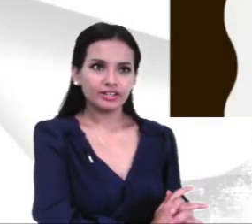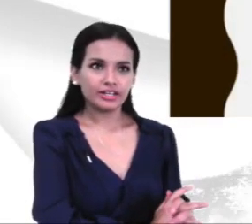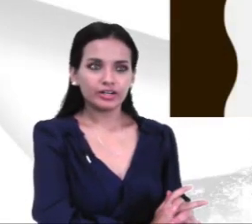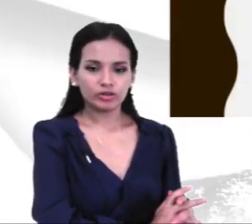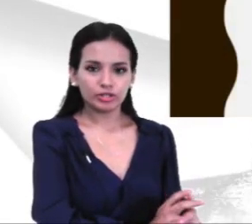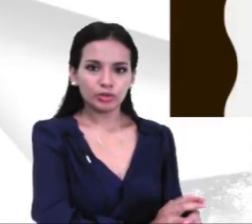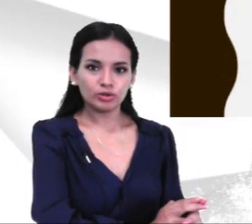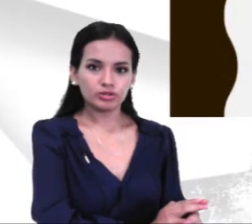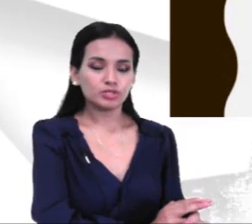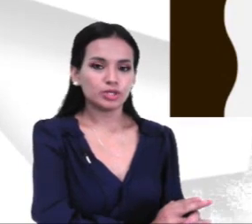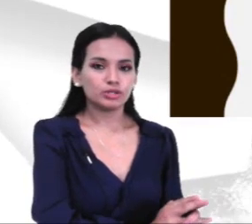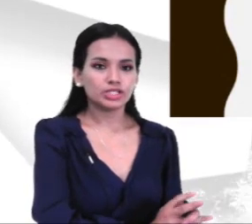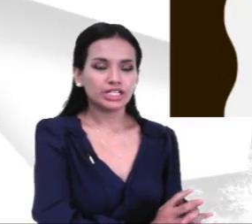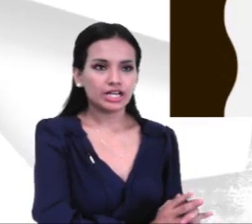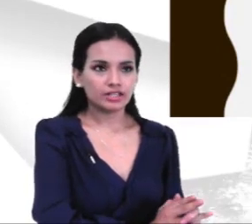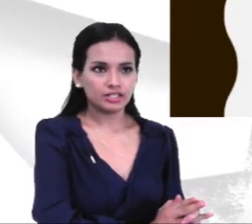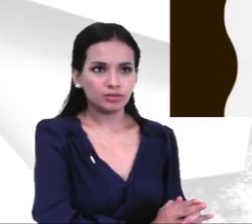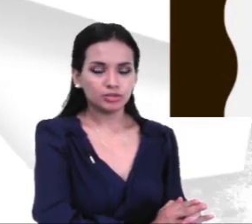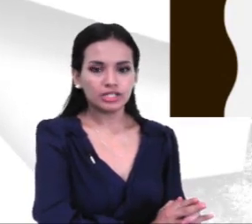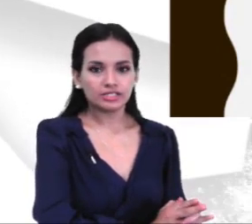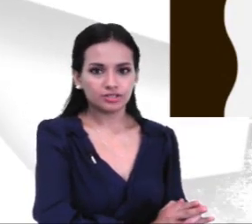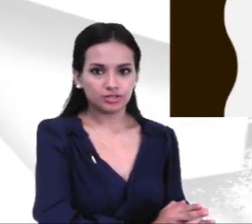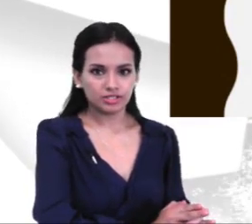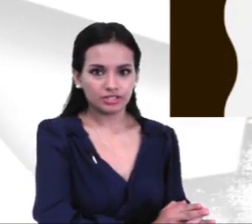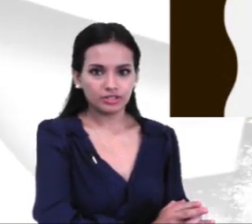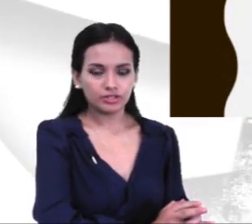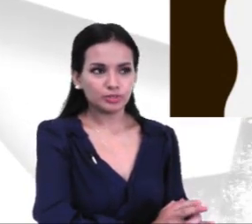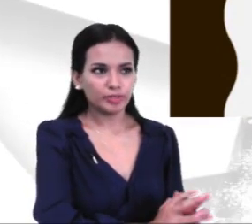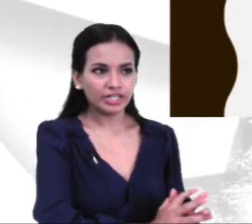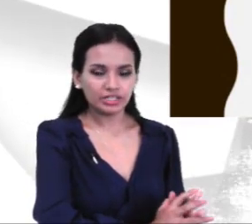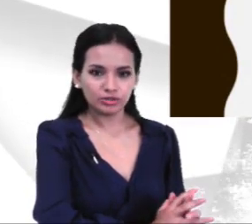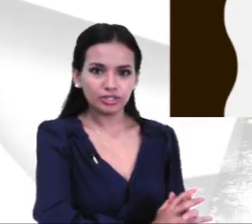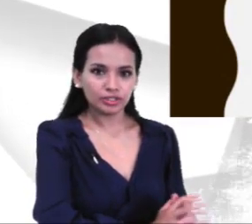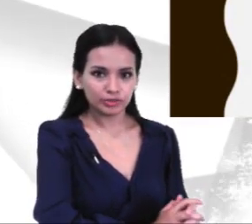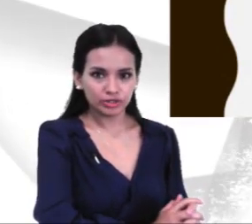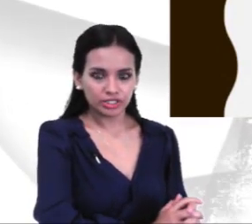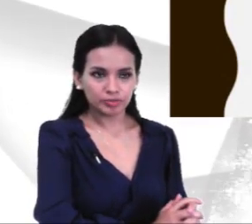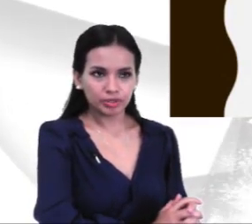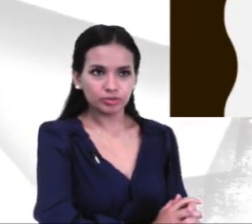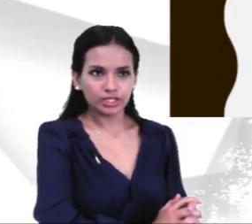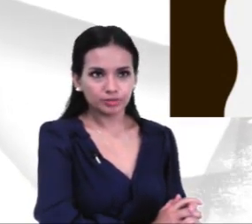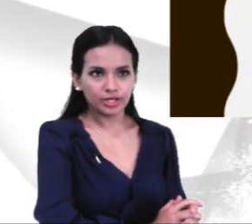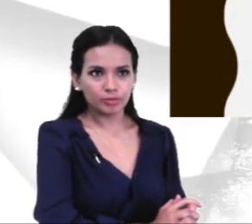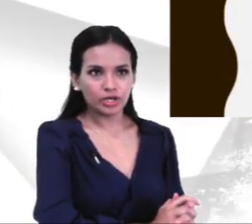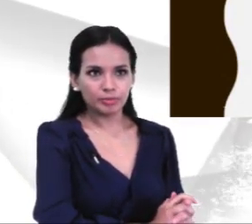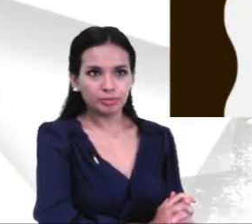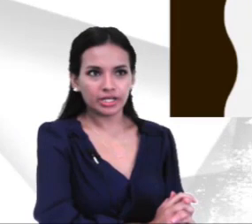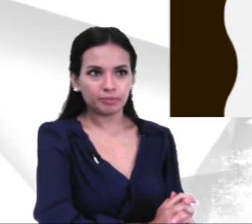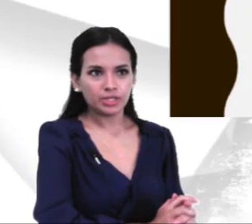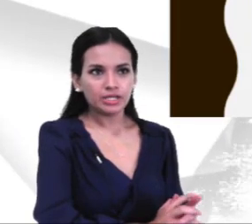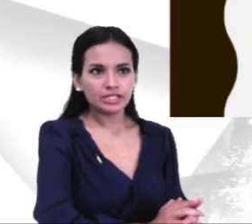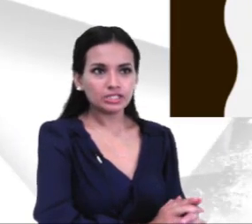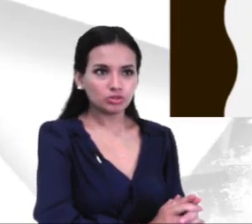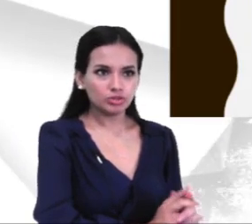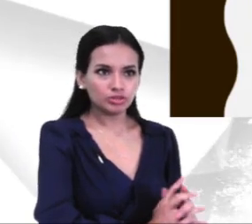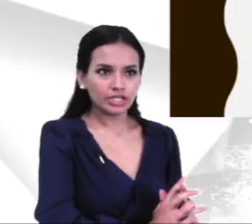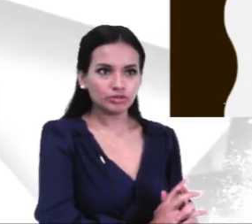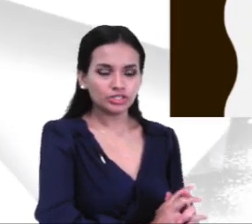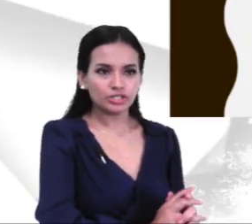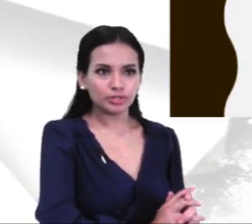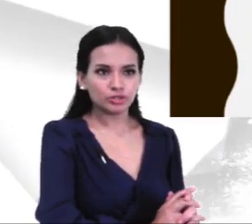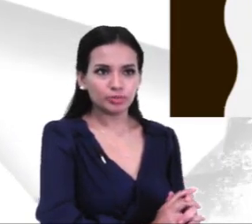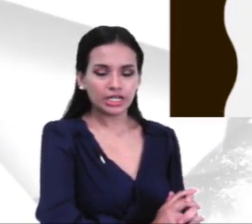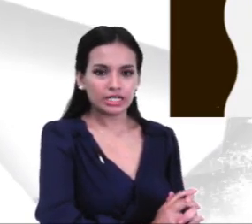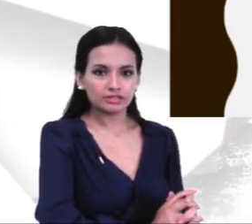importante que recordemos los conocimientos que ya adquirimos en las sesiones anteriores para esto tenemos tres preguntas veamos la primera que son los